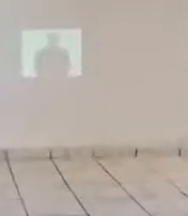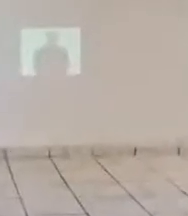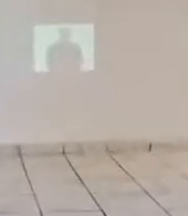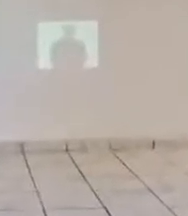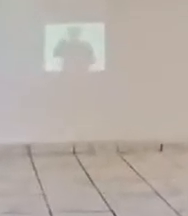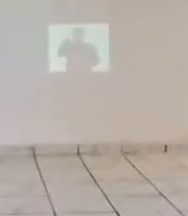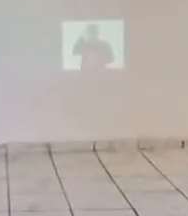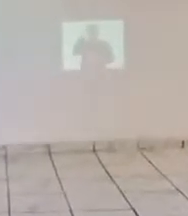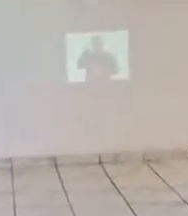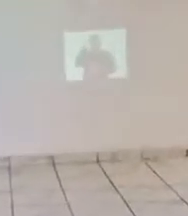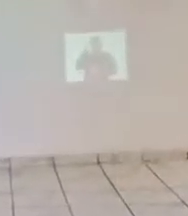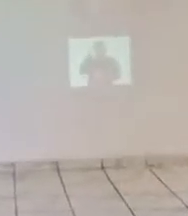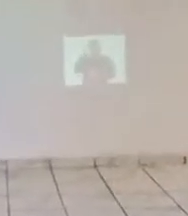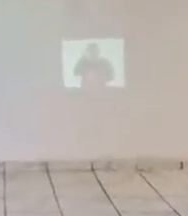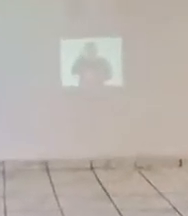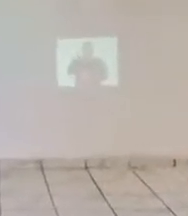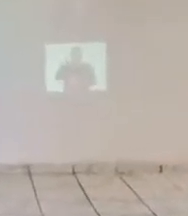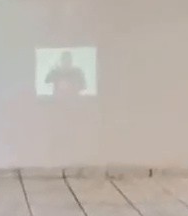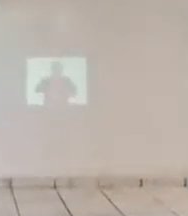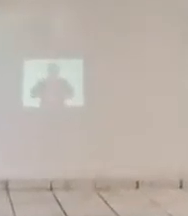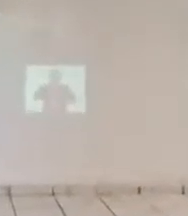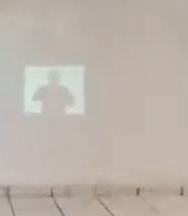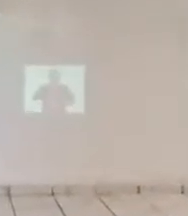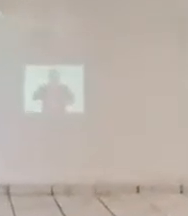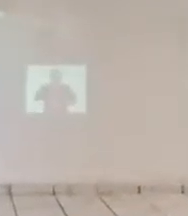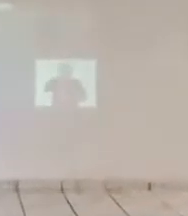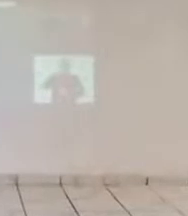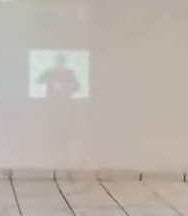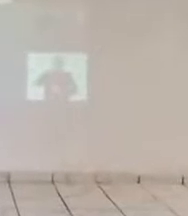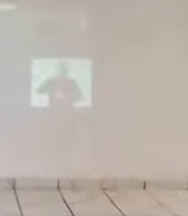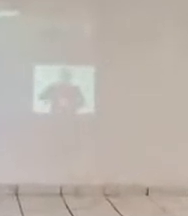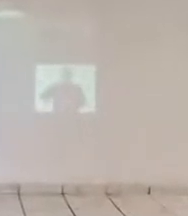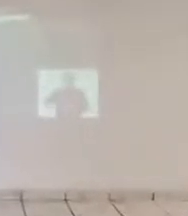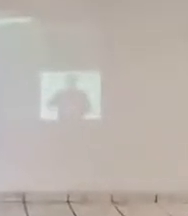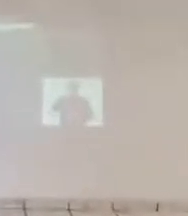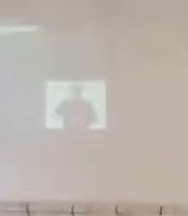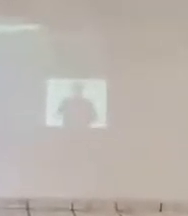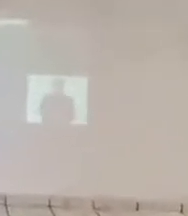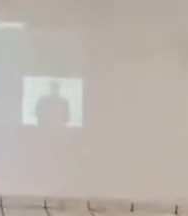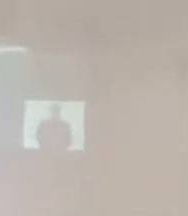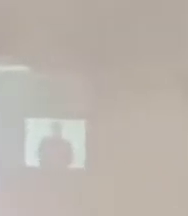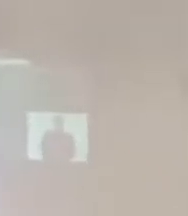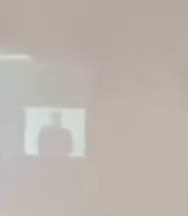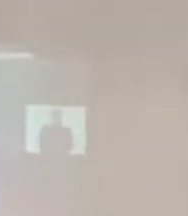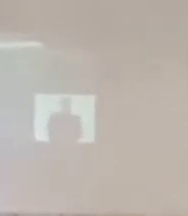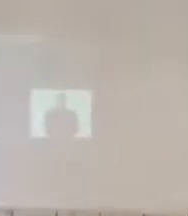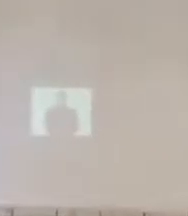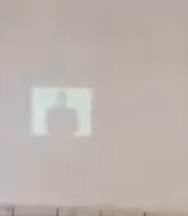Preside este evento la doctora Claudia Sheinbaum, Paco, jefa de gobierno de la Ciudad de México.